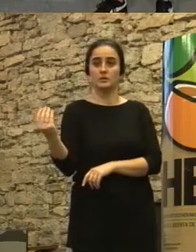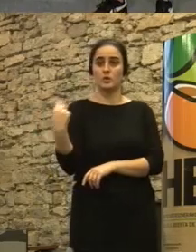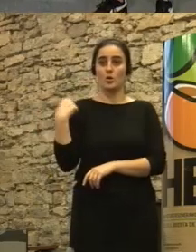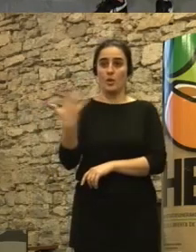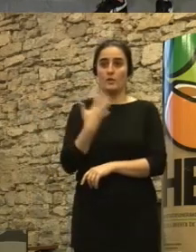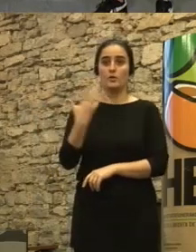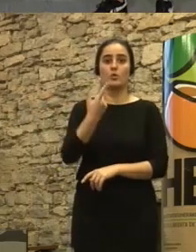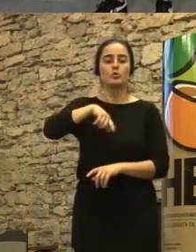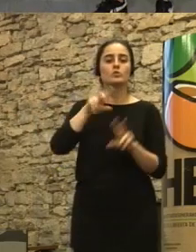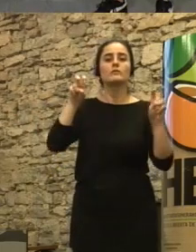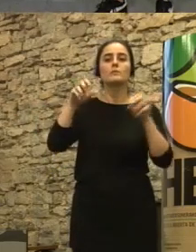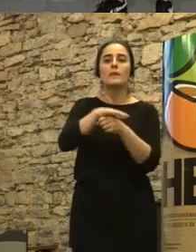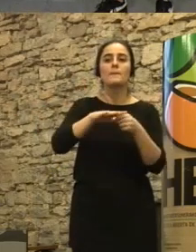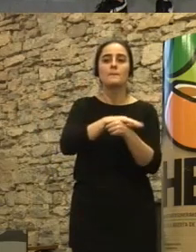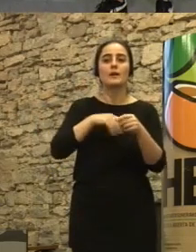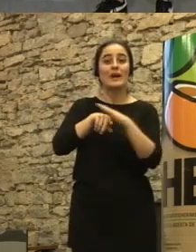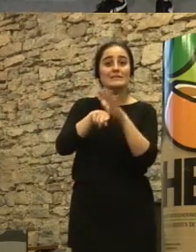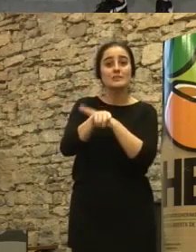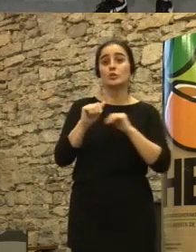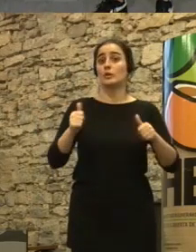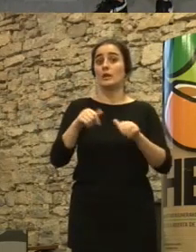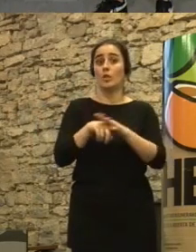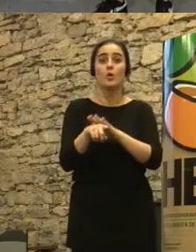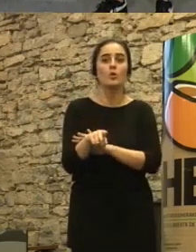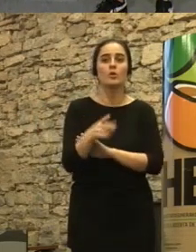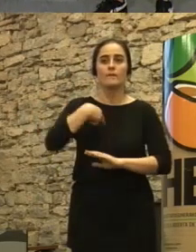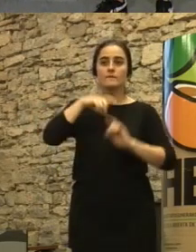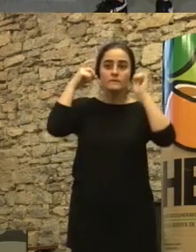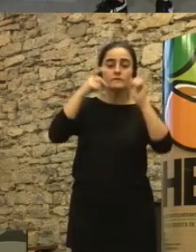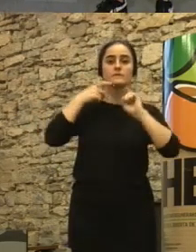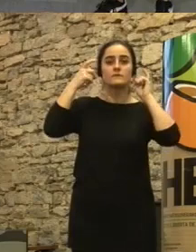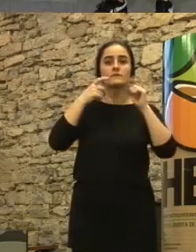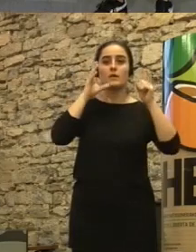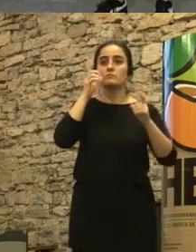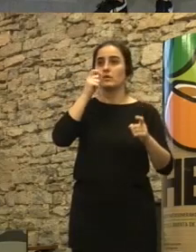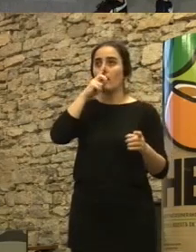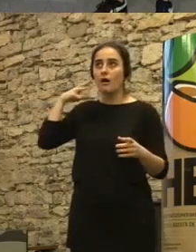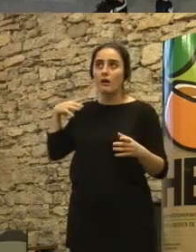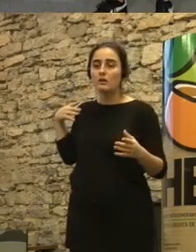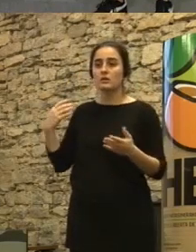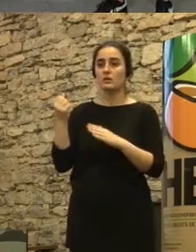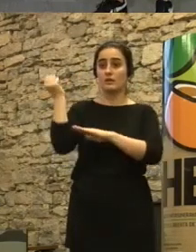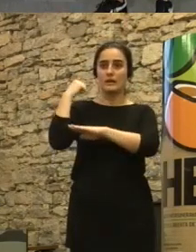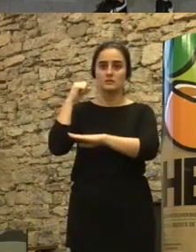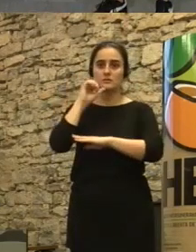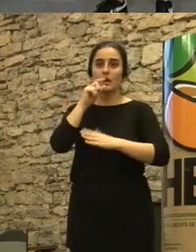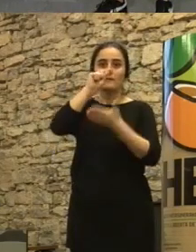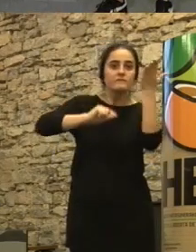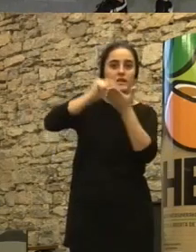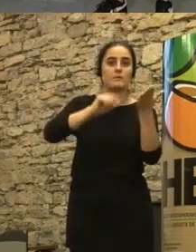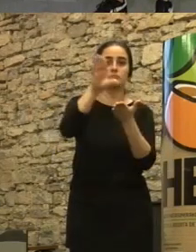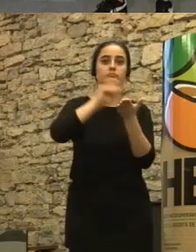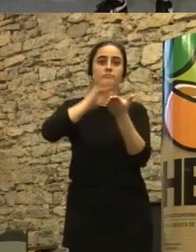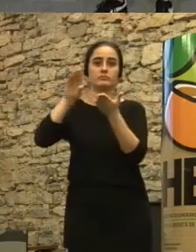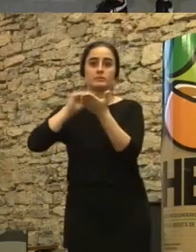un tema de un barrio que hemos intentado que hace tiempo nos hagan caso, hemos empezado a recoger firmas, ahora